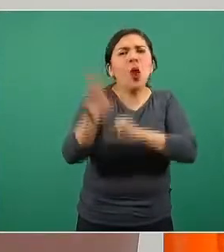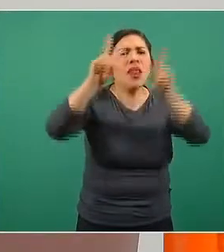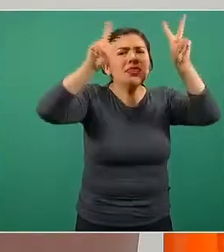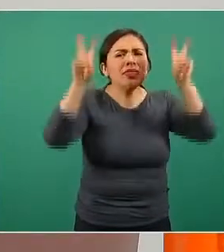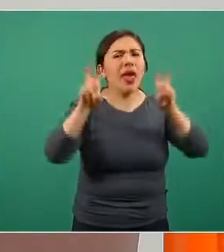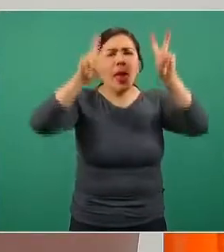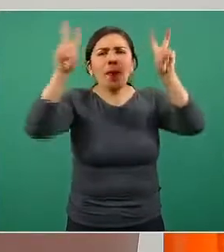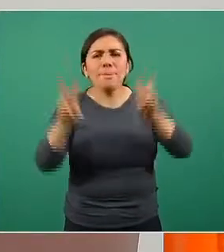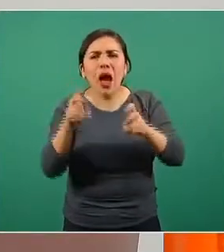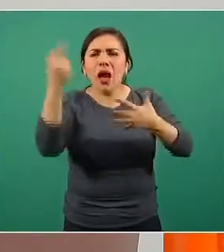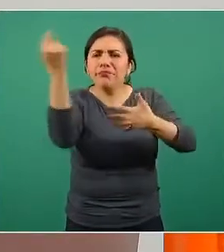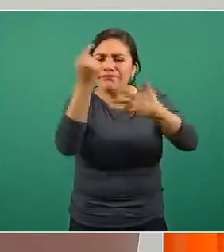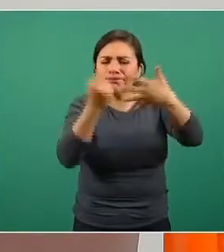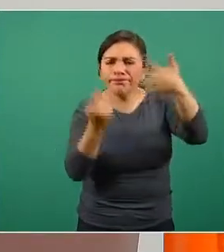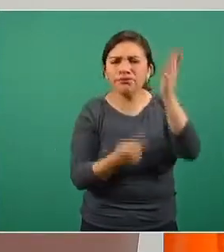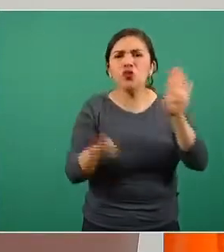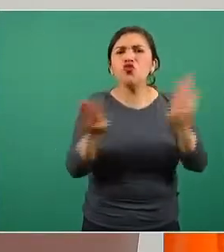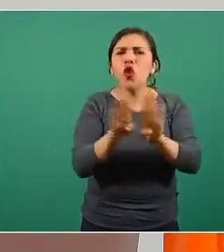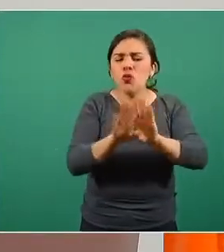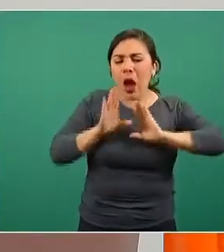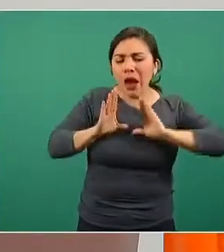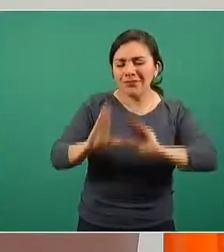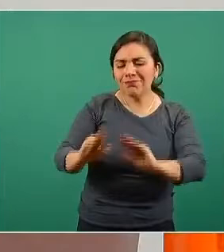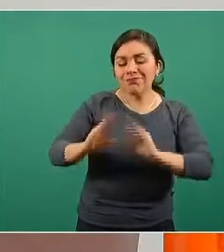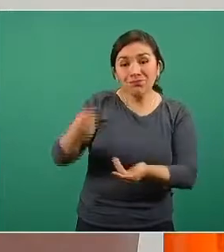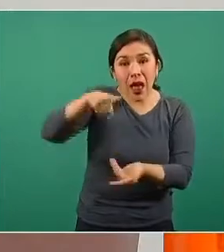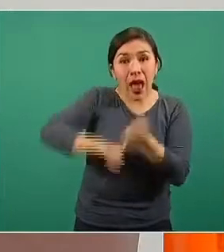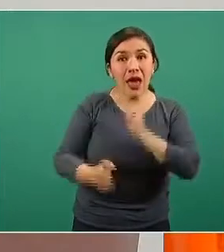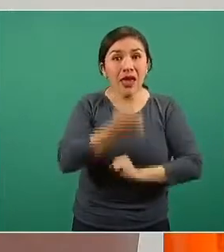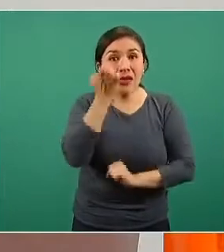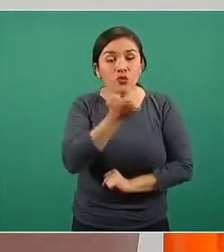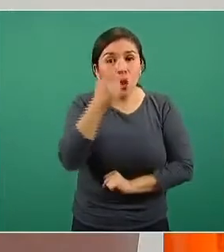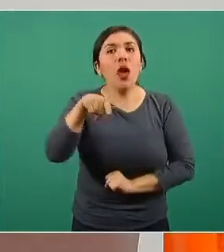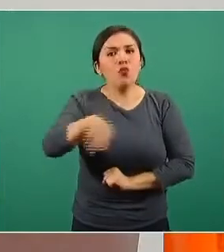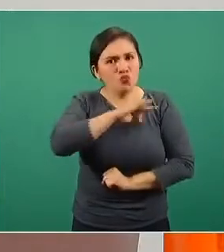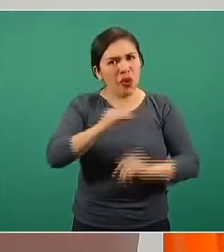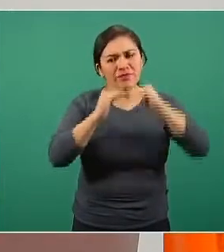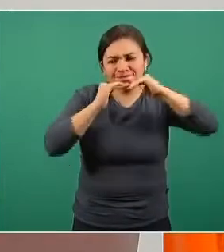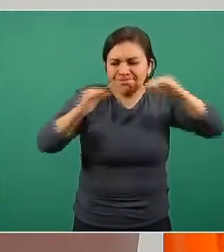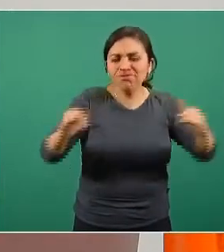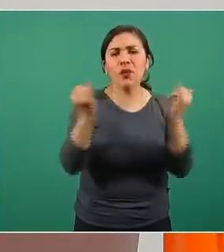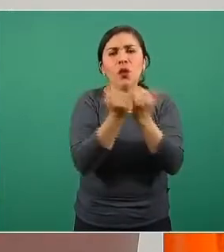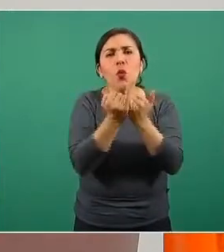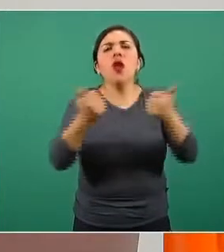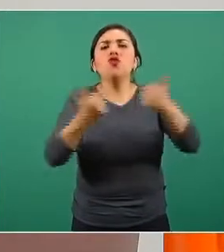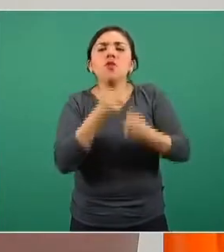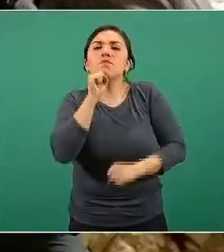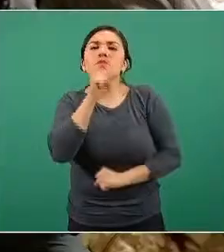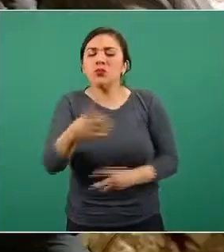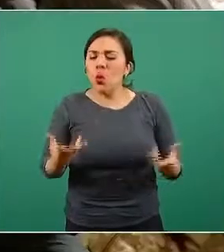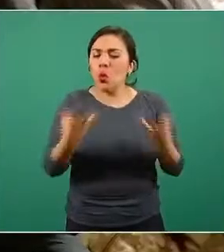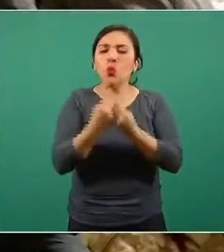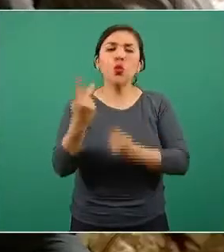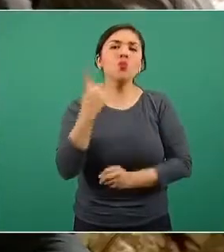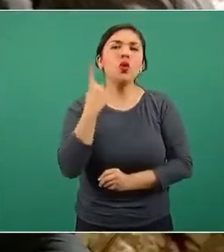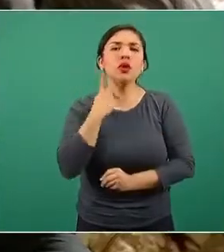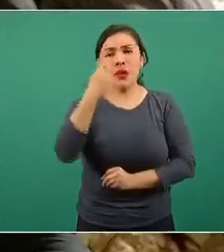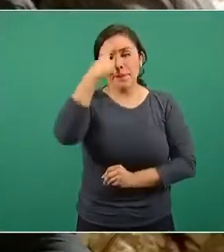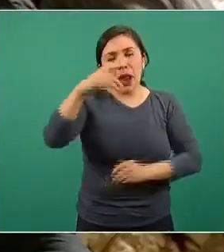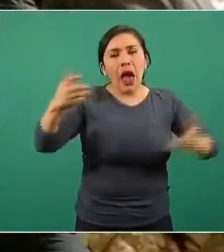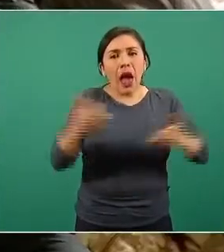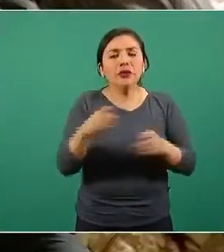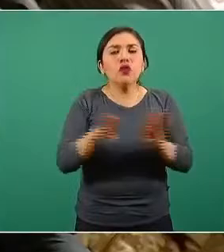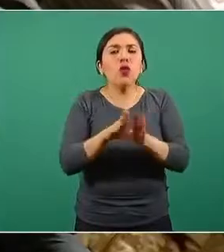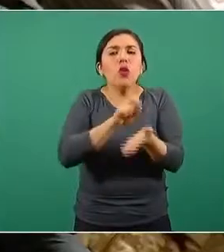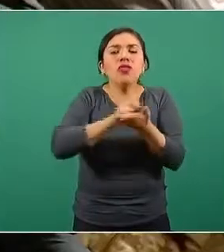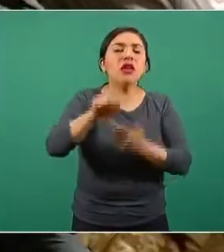en la formación escolar estén alineados con esta política del ejercicio